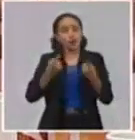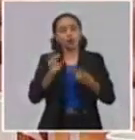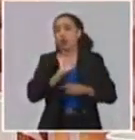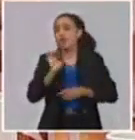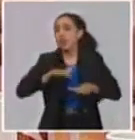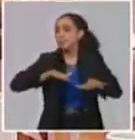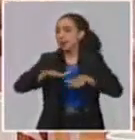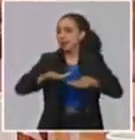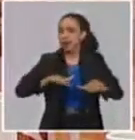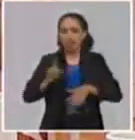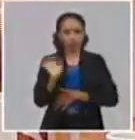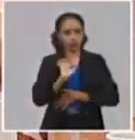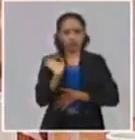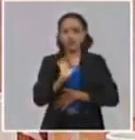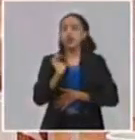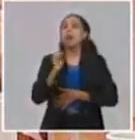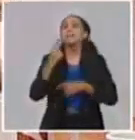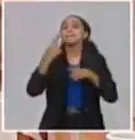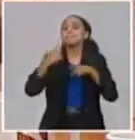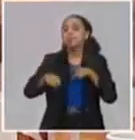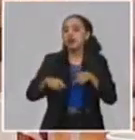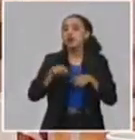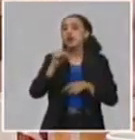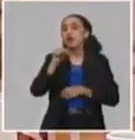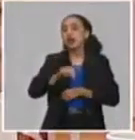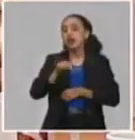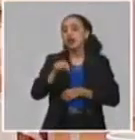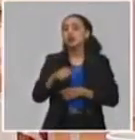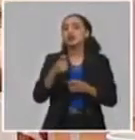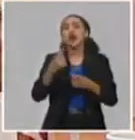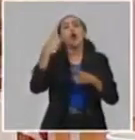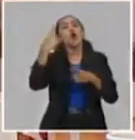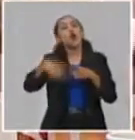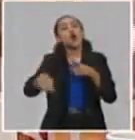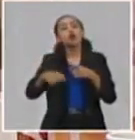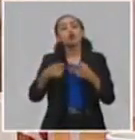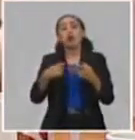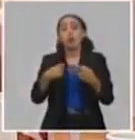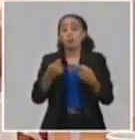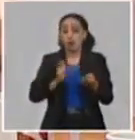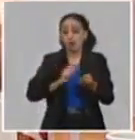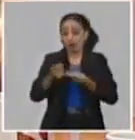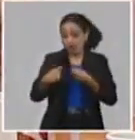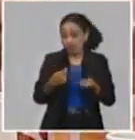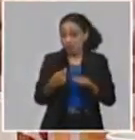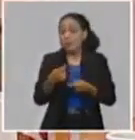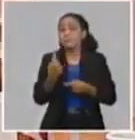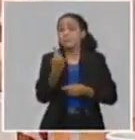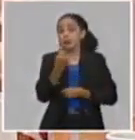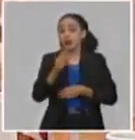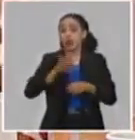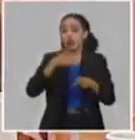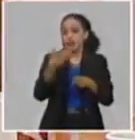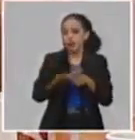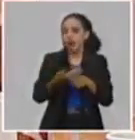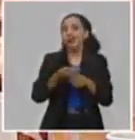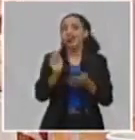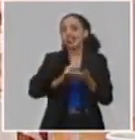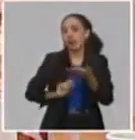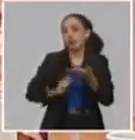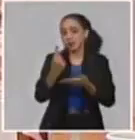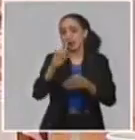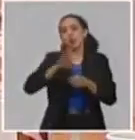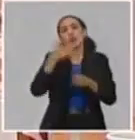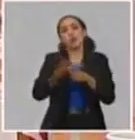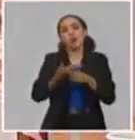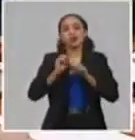pero es que eso lleva otros trámites, o sea, para que se publique en la Gaceta no es ya está preparada,